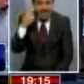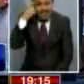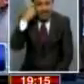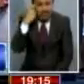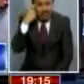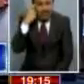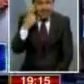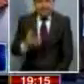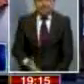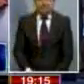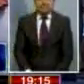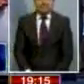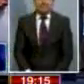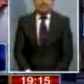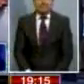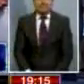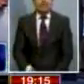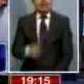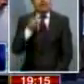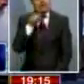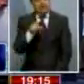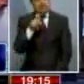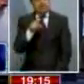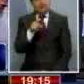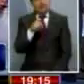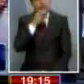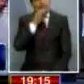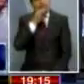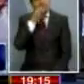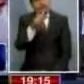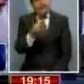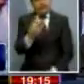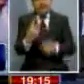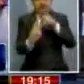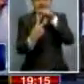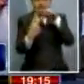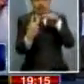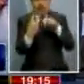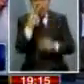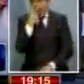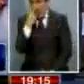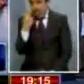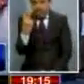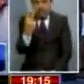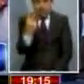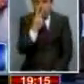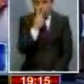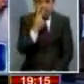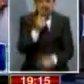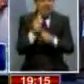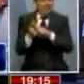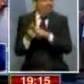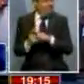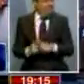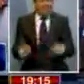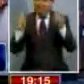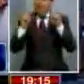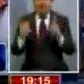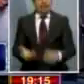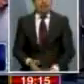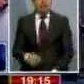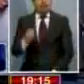Bueno, por eso que les digo, son dos visiones totalmente distintas. Totalmente